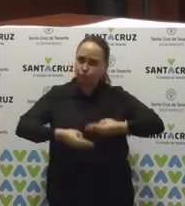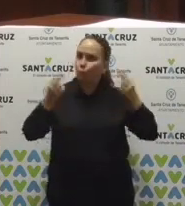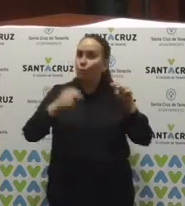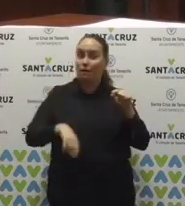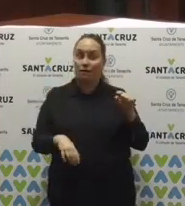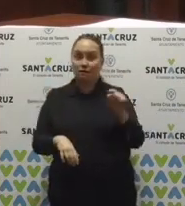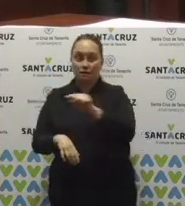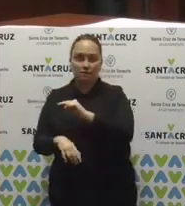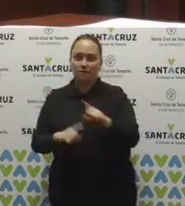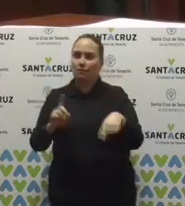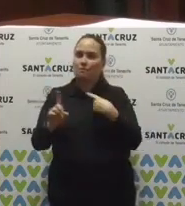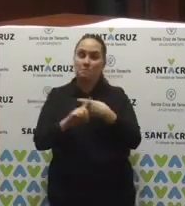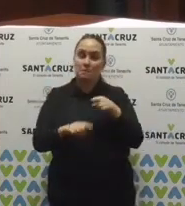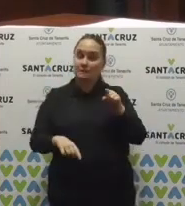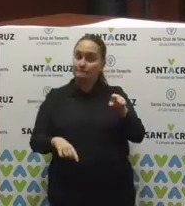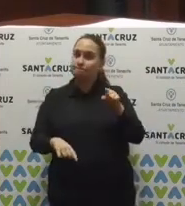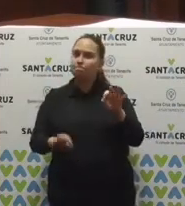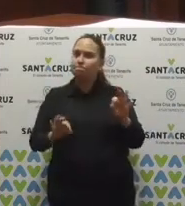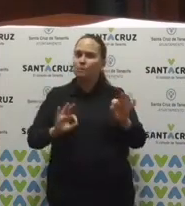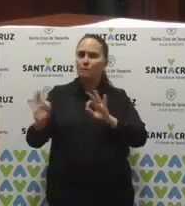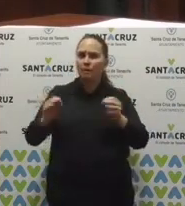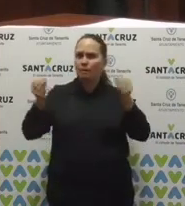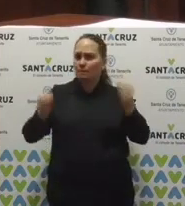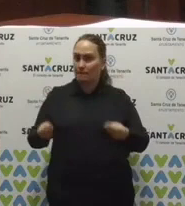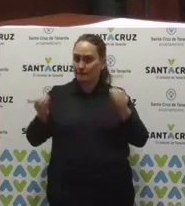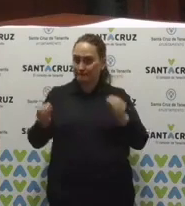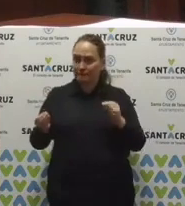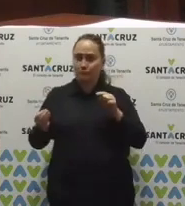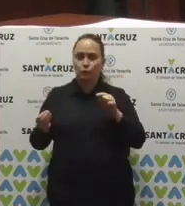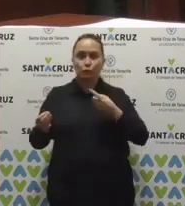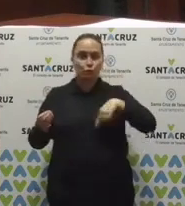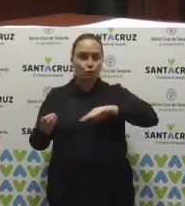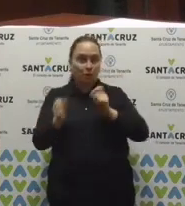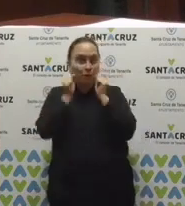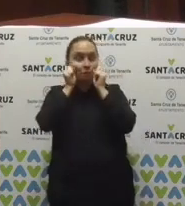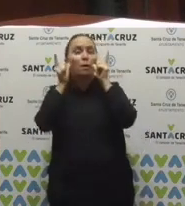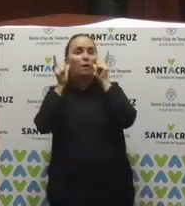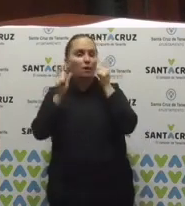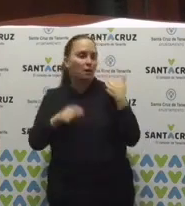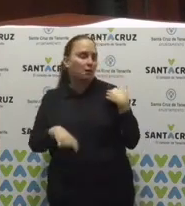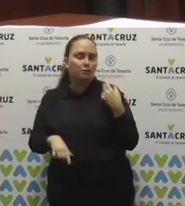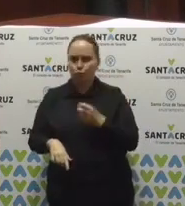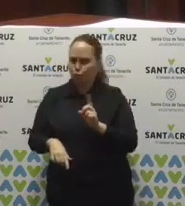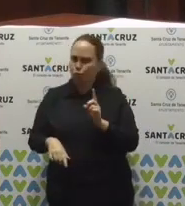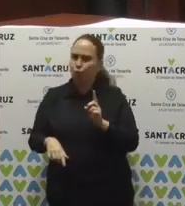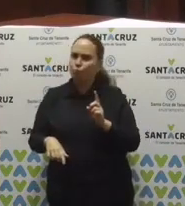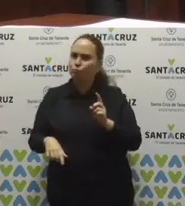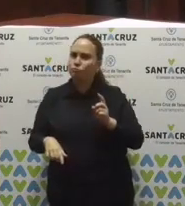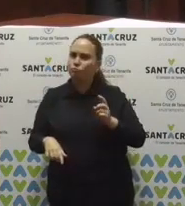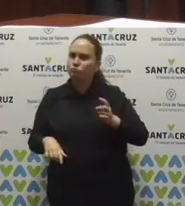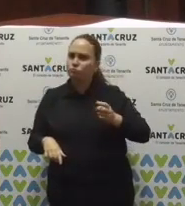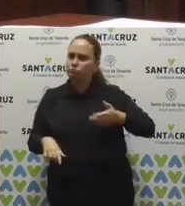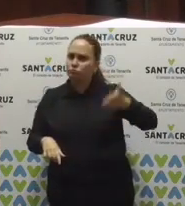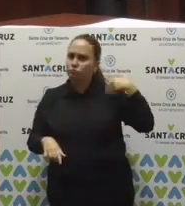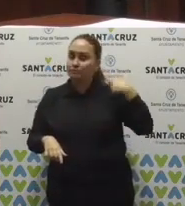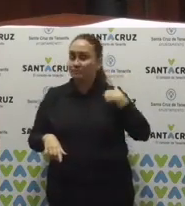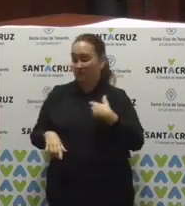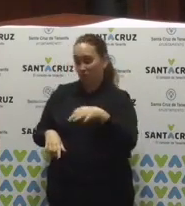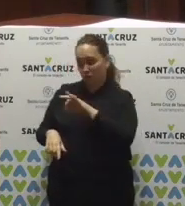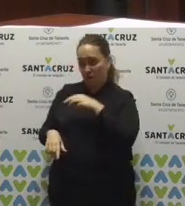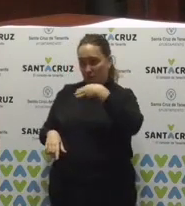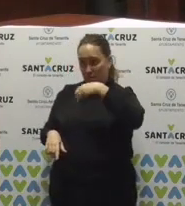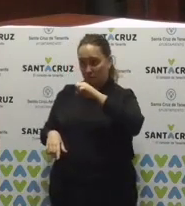supuesto estar muy pero que muy preparados y eso es algo que no es que lo hayamos descubierto ahora sino que ya viene delante del